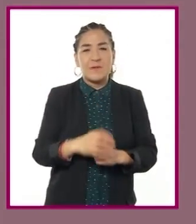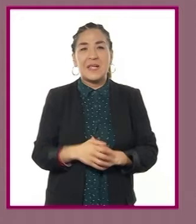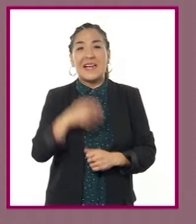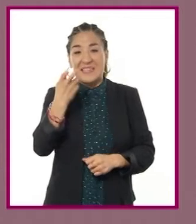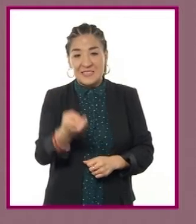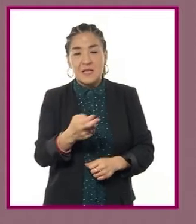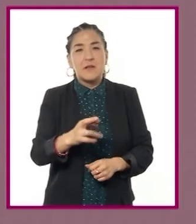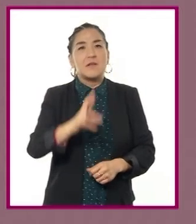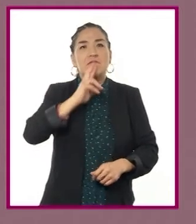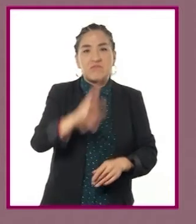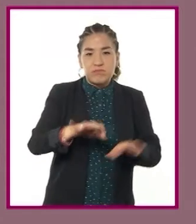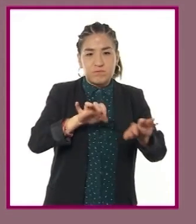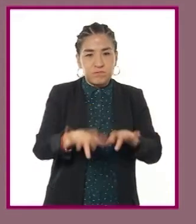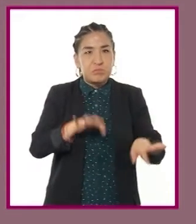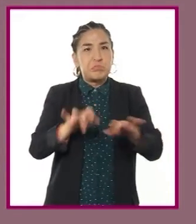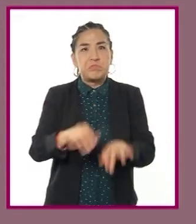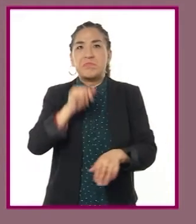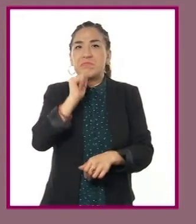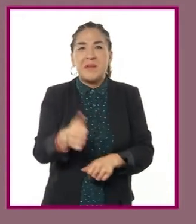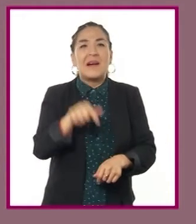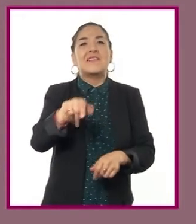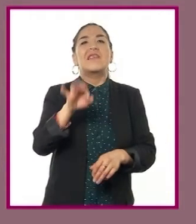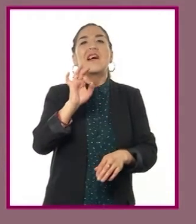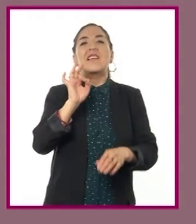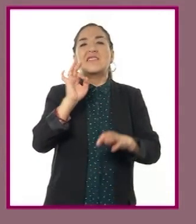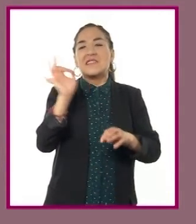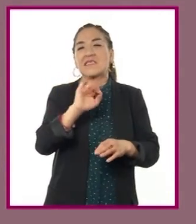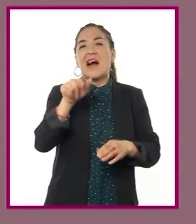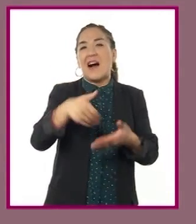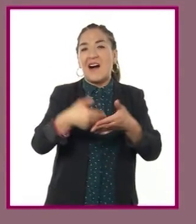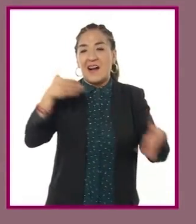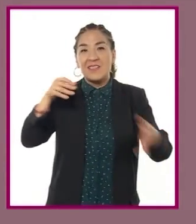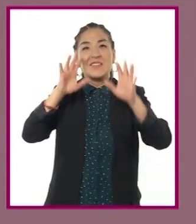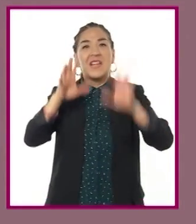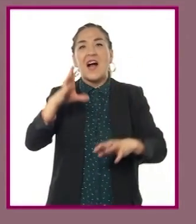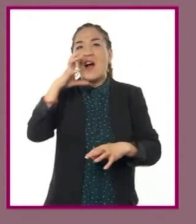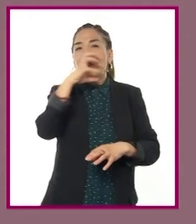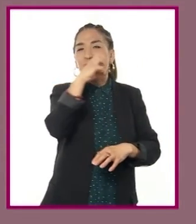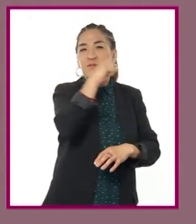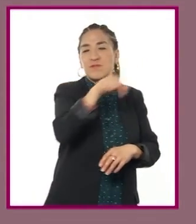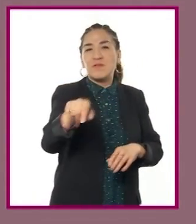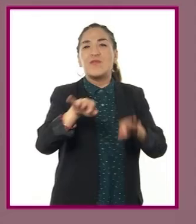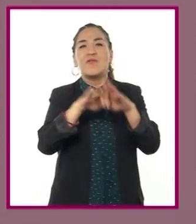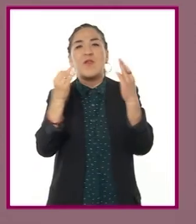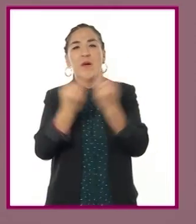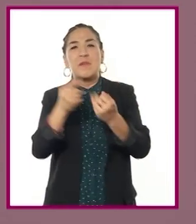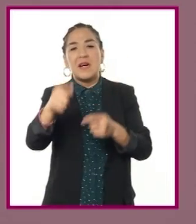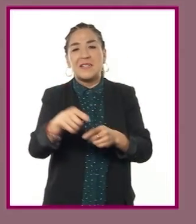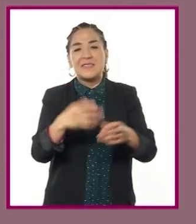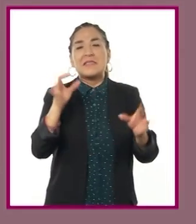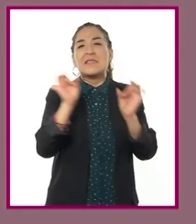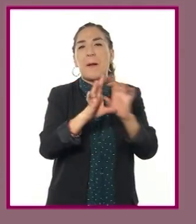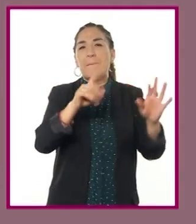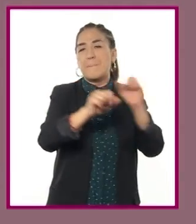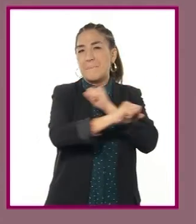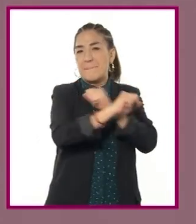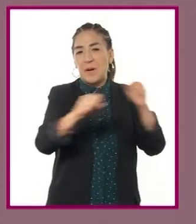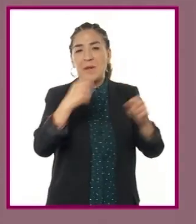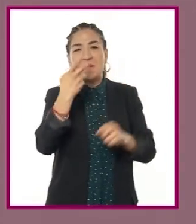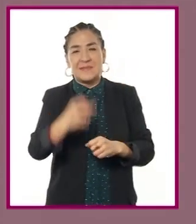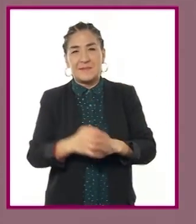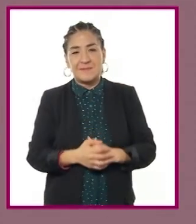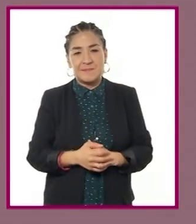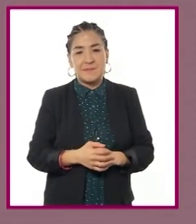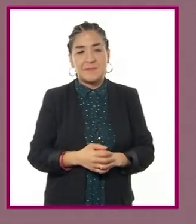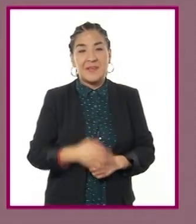estas no respondieron debido a que posiblemente ya estaban deformadas por el calor y las desconectaron para permitirles caer por gravedad.